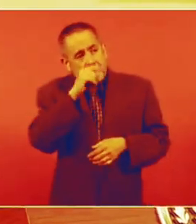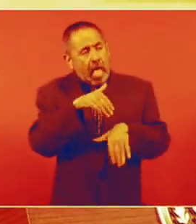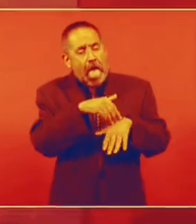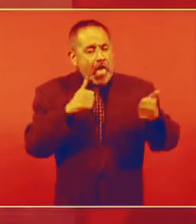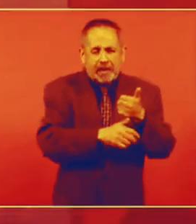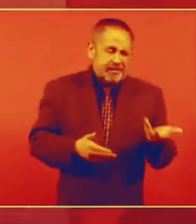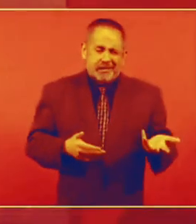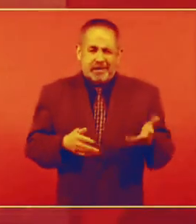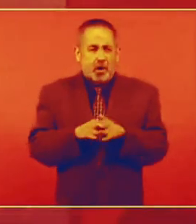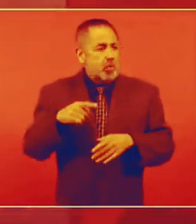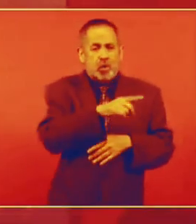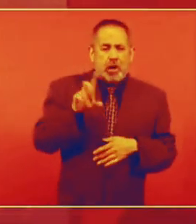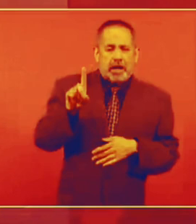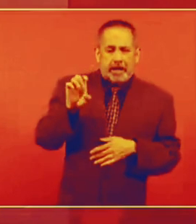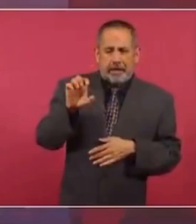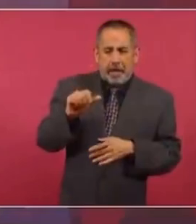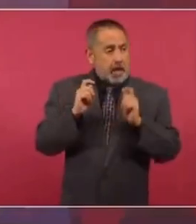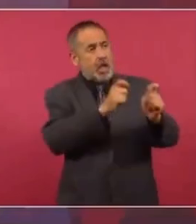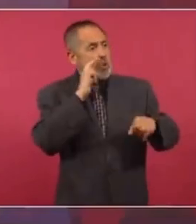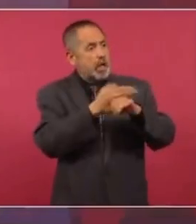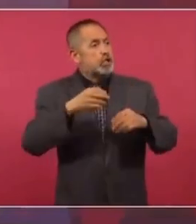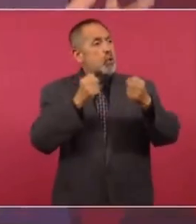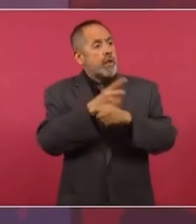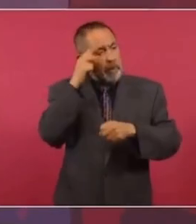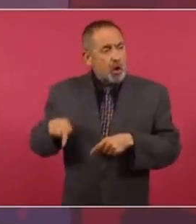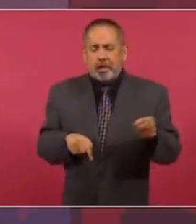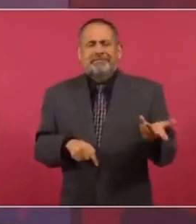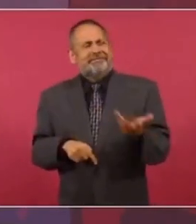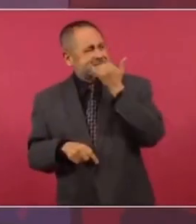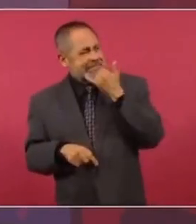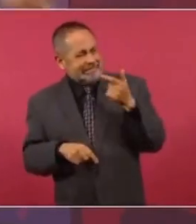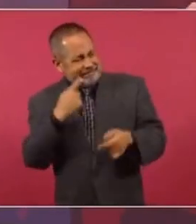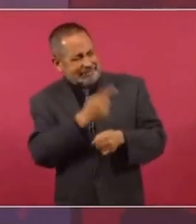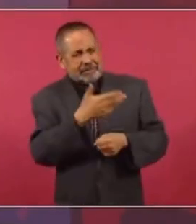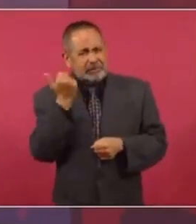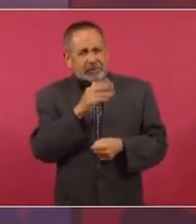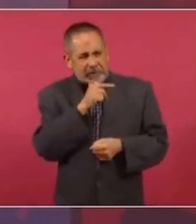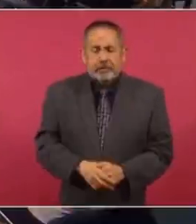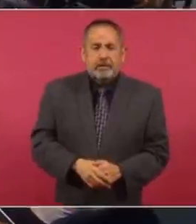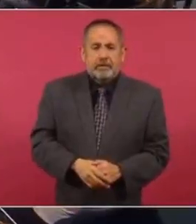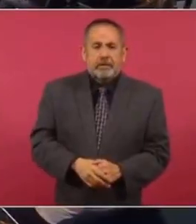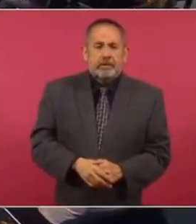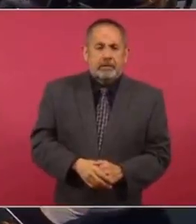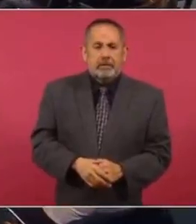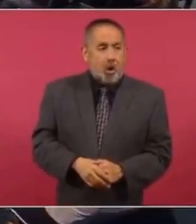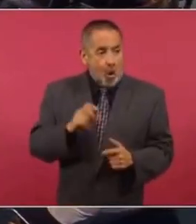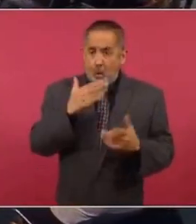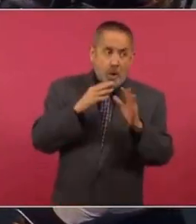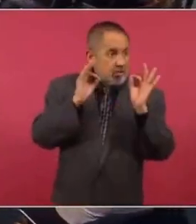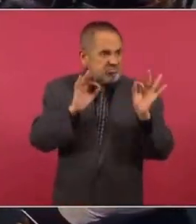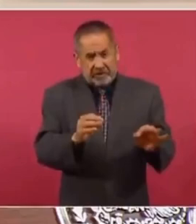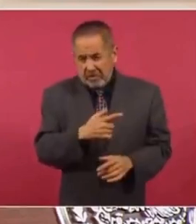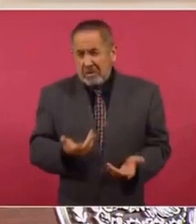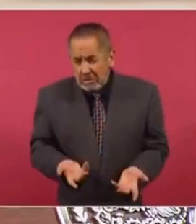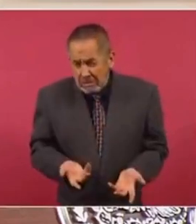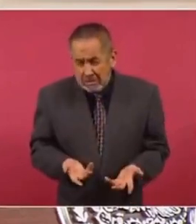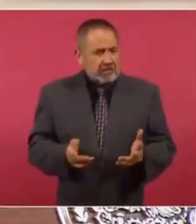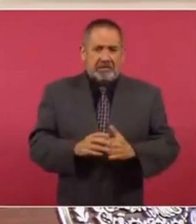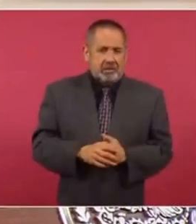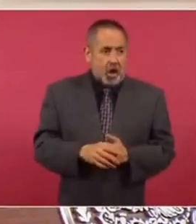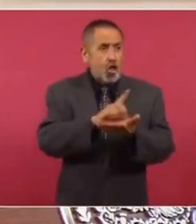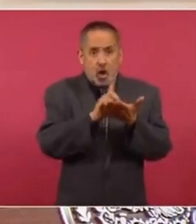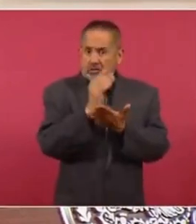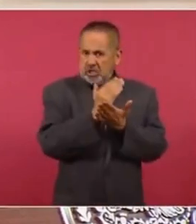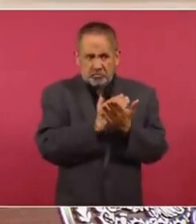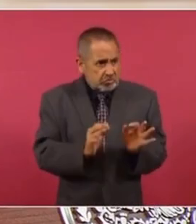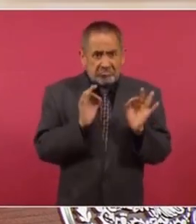la DEA el manejo de la seguridad en México? Se han demostrado que no pueden, o ha habido buenos resultados en Estados Unidos en cuanto al combate a la